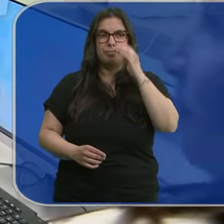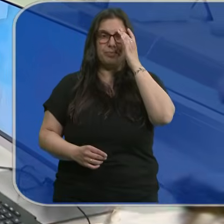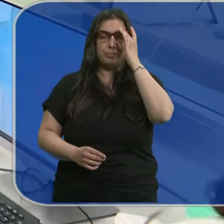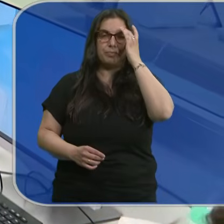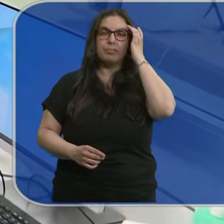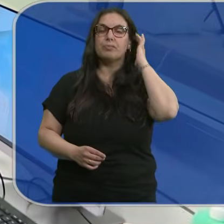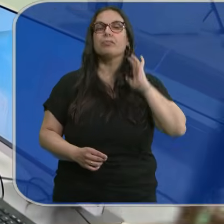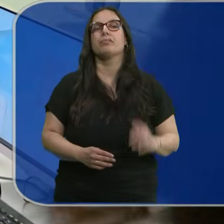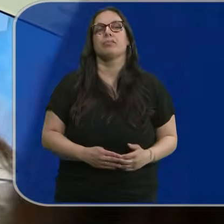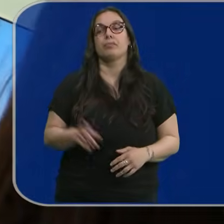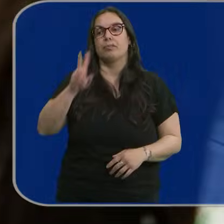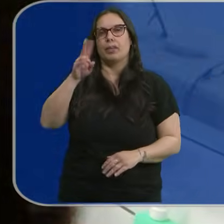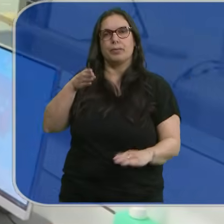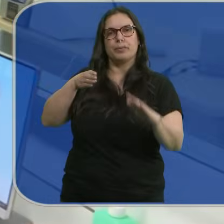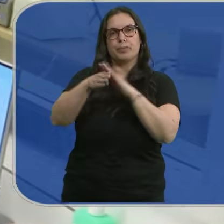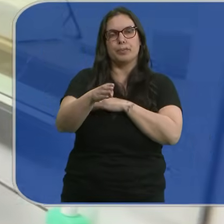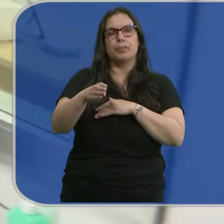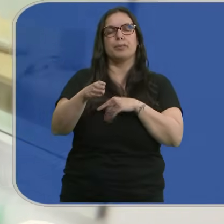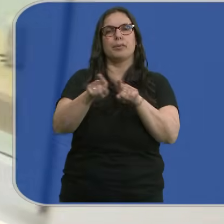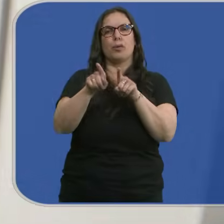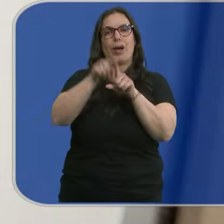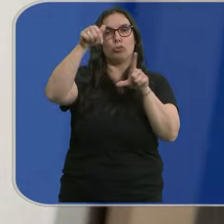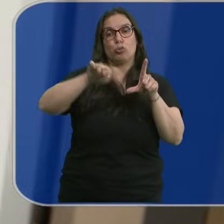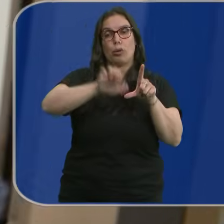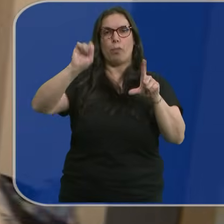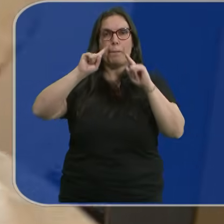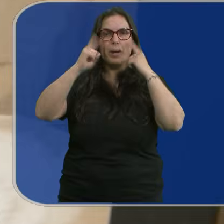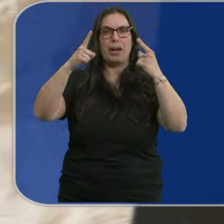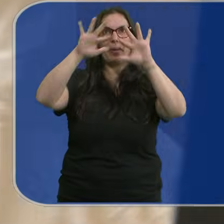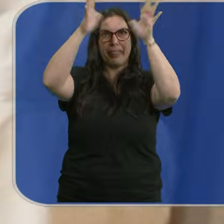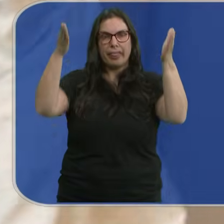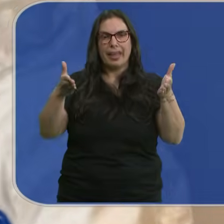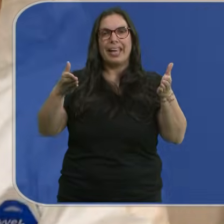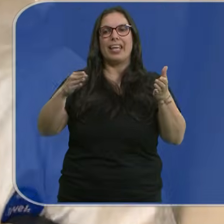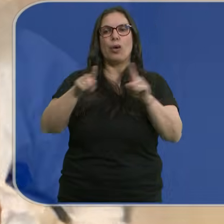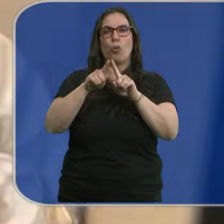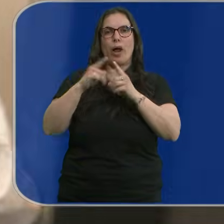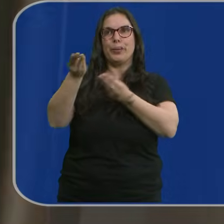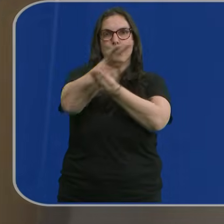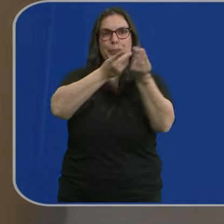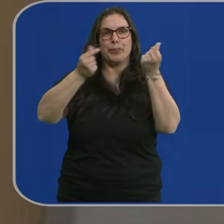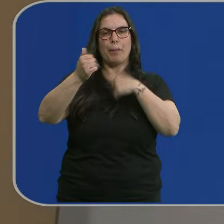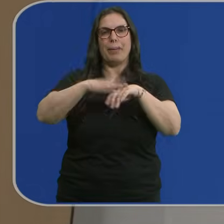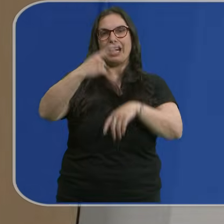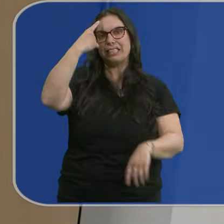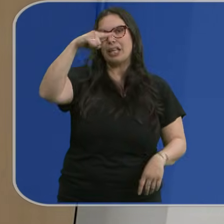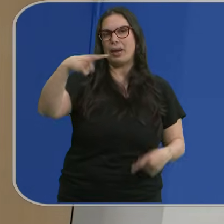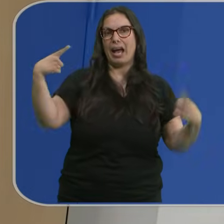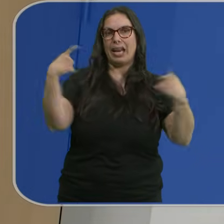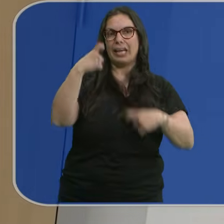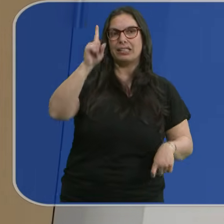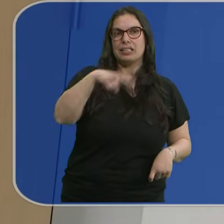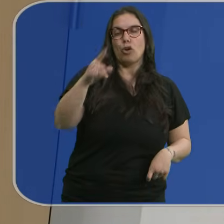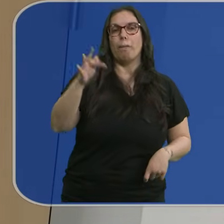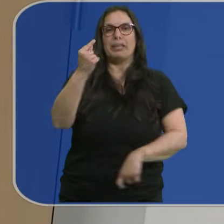Está entrando en la primera cámara de exposición ambiental del sur de Europa. El objetivo, saber exactamente a qué polen es alérgica y si es